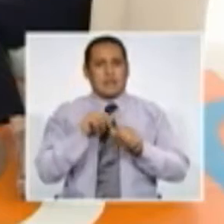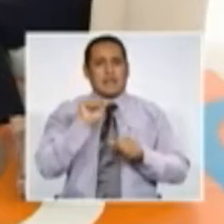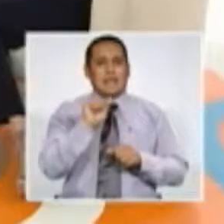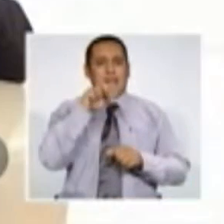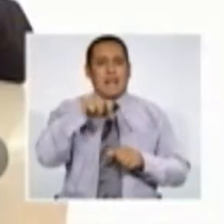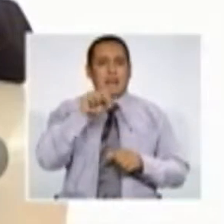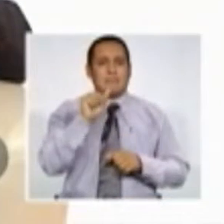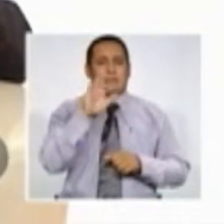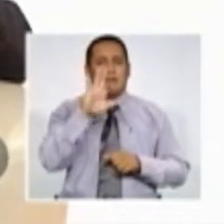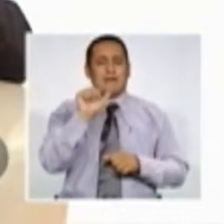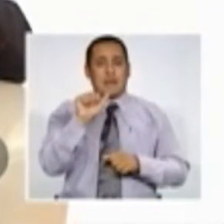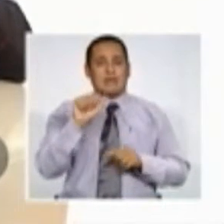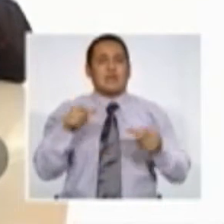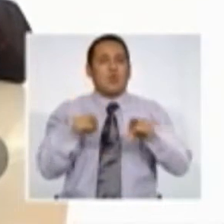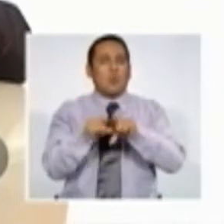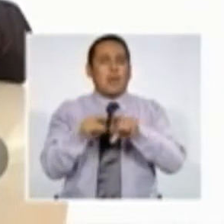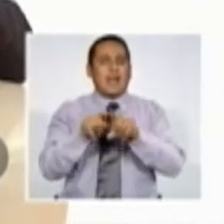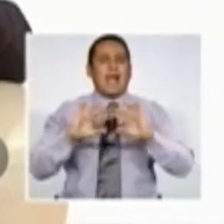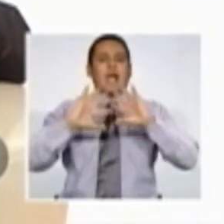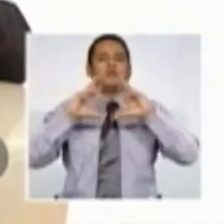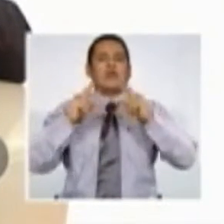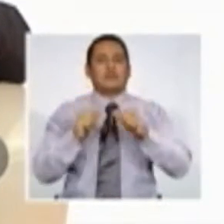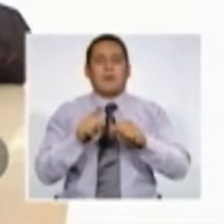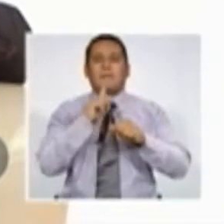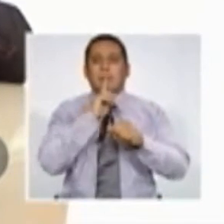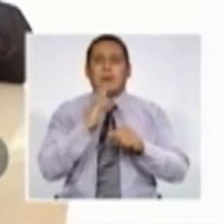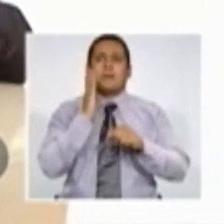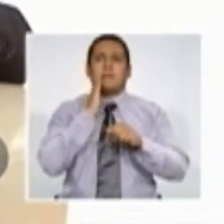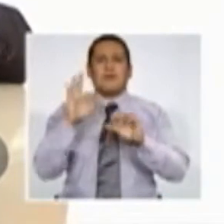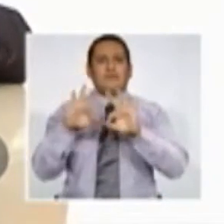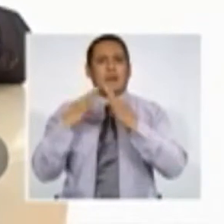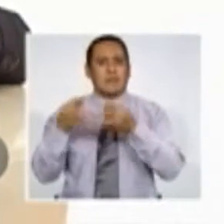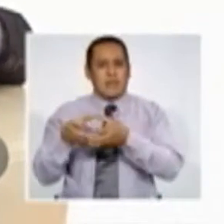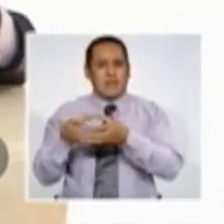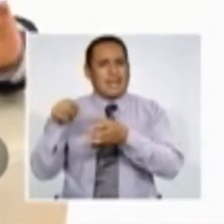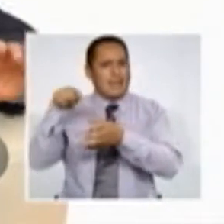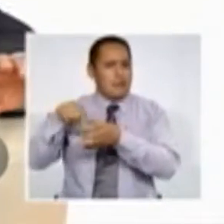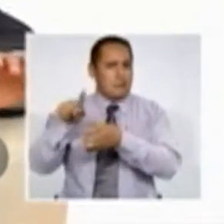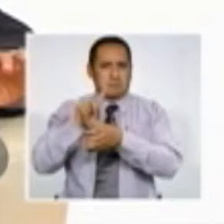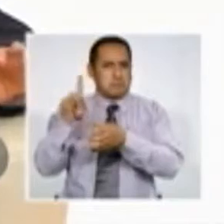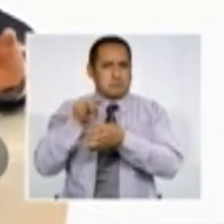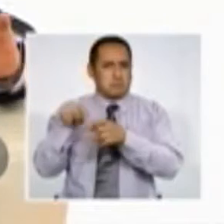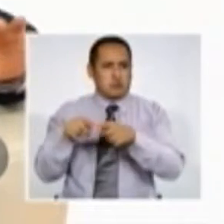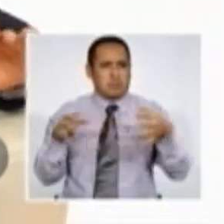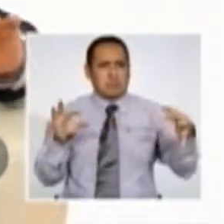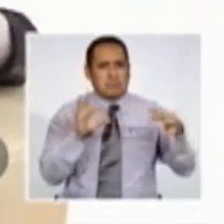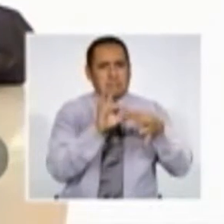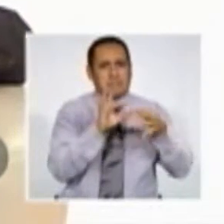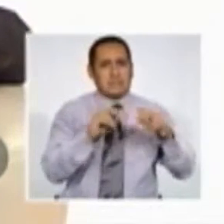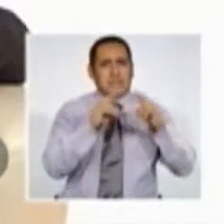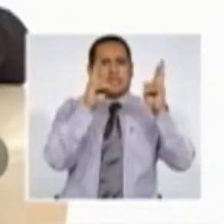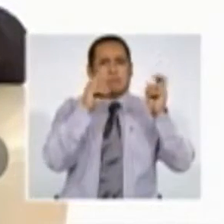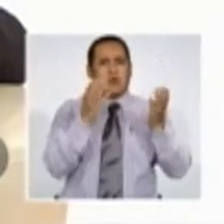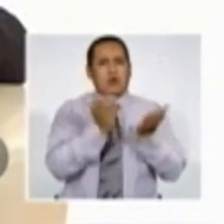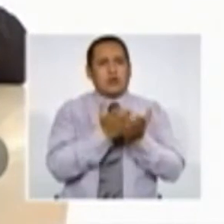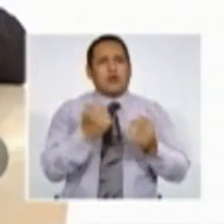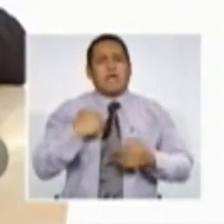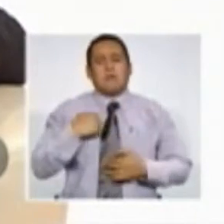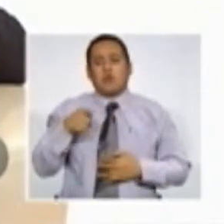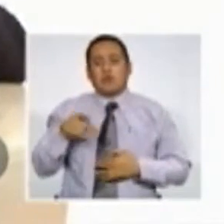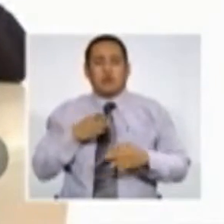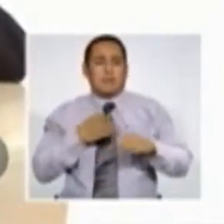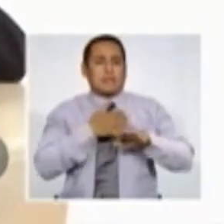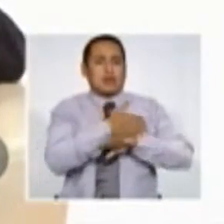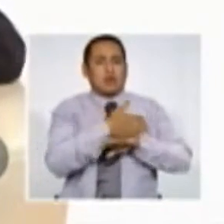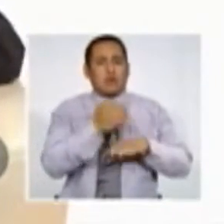la APAFA en realidad es la Asociación de Padres de Familia, que no tiene nada que ver con el colegio en términos de